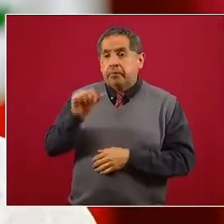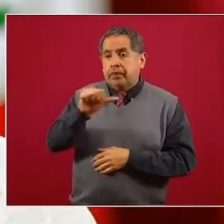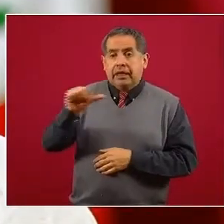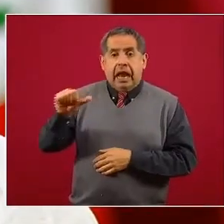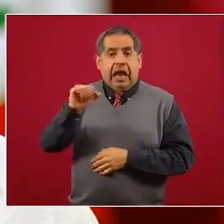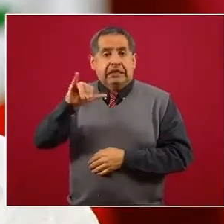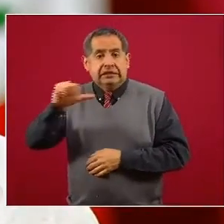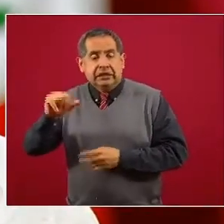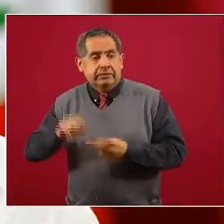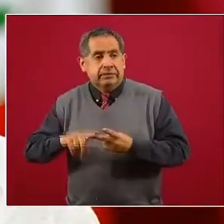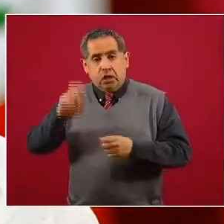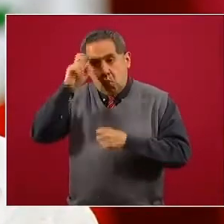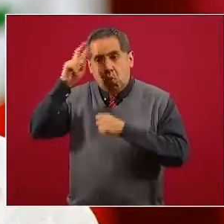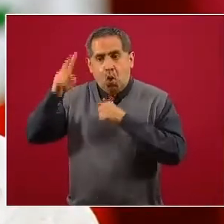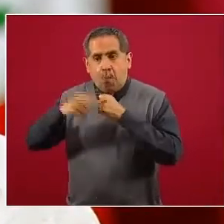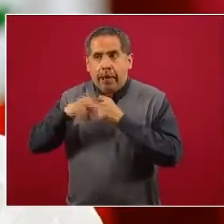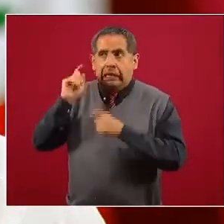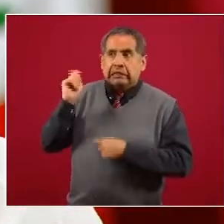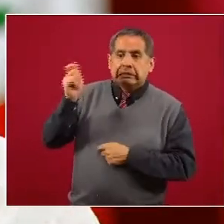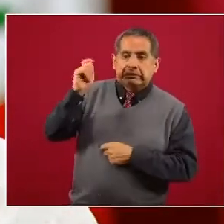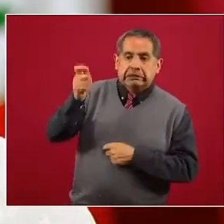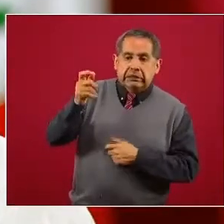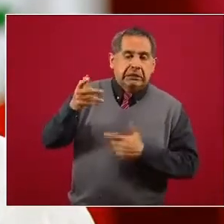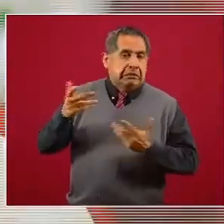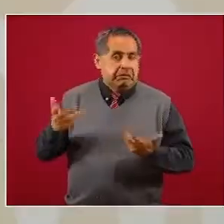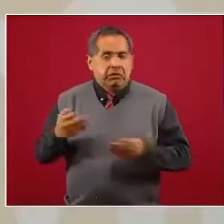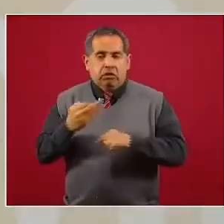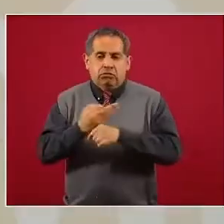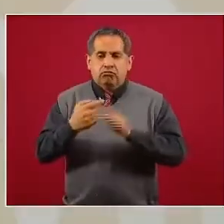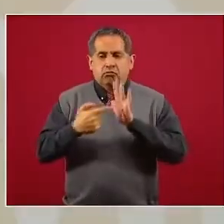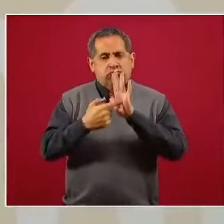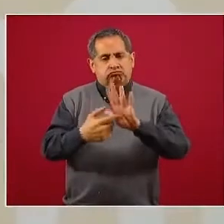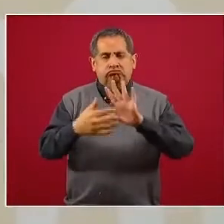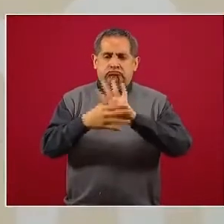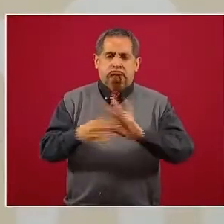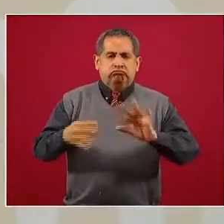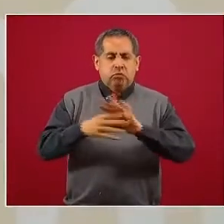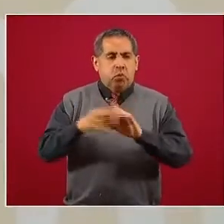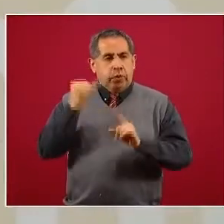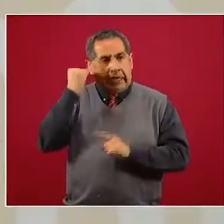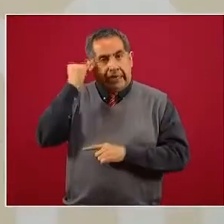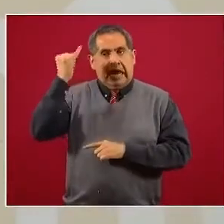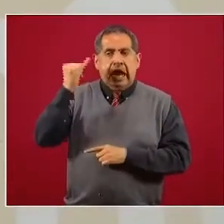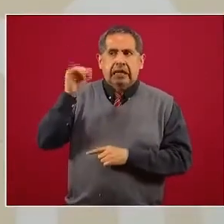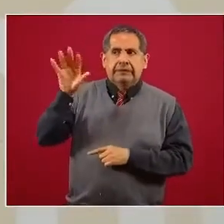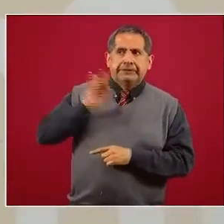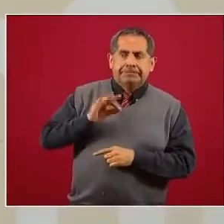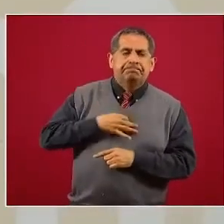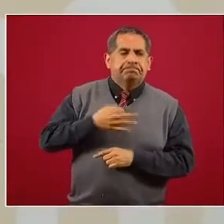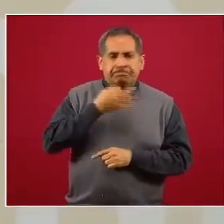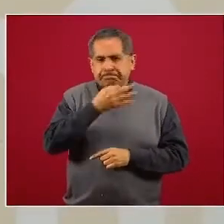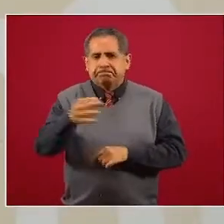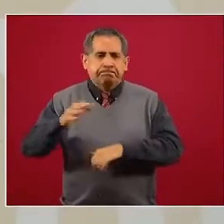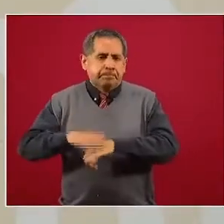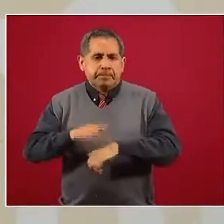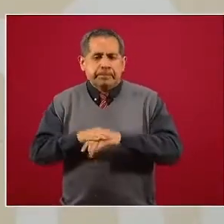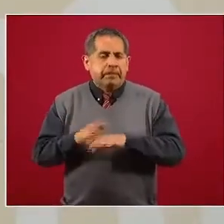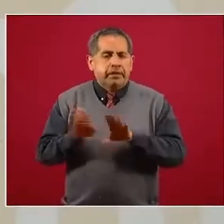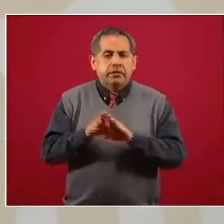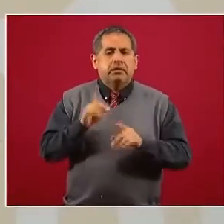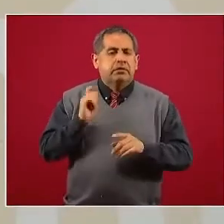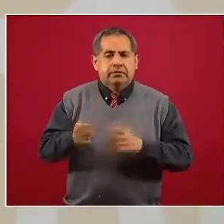Europa, y vamos a retomar una idea que en otras ocasiones hemos comentado, que